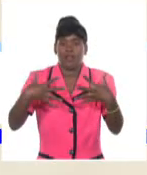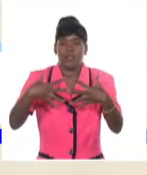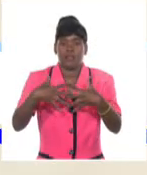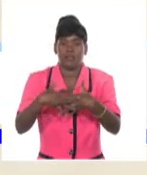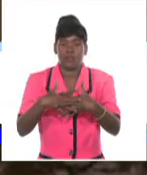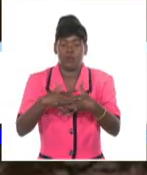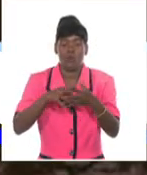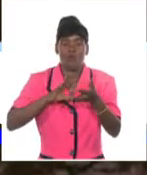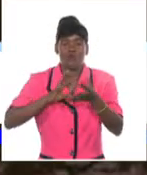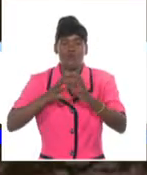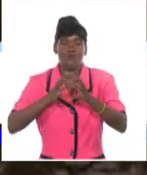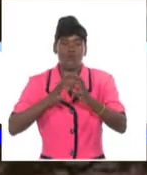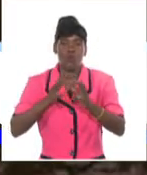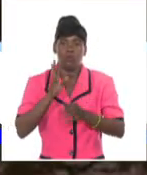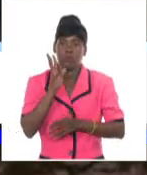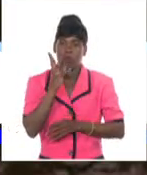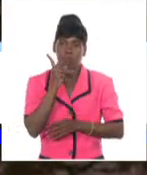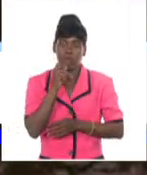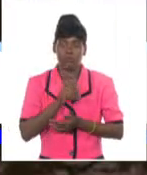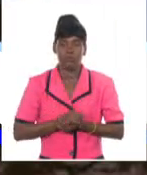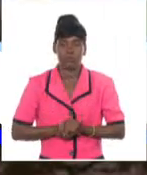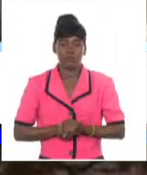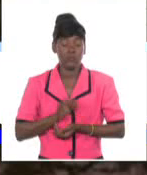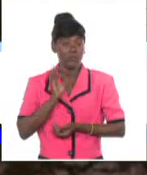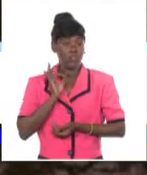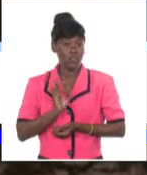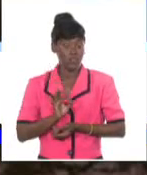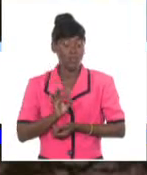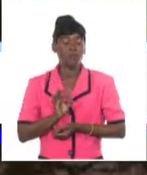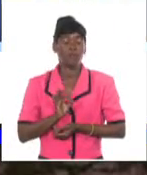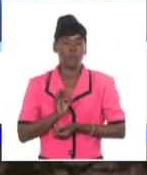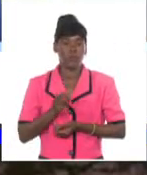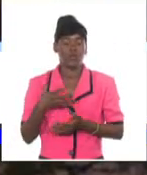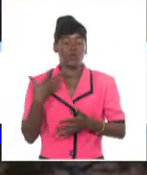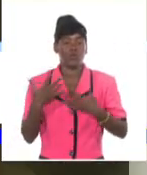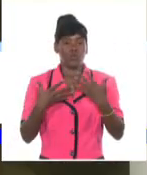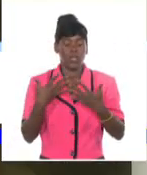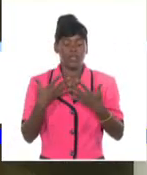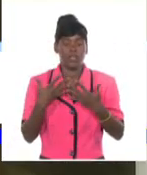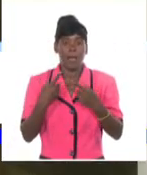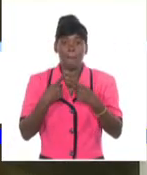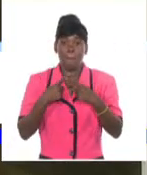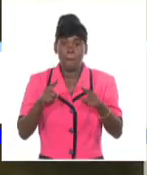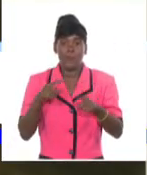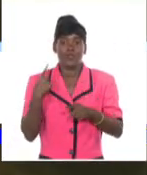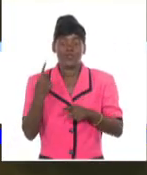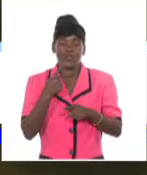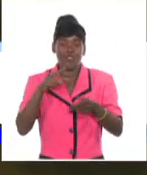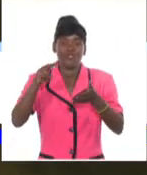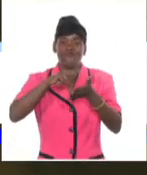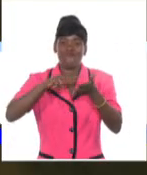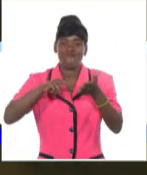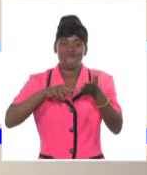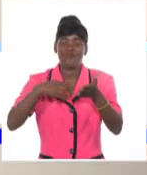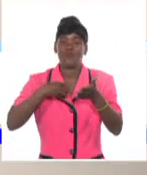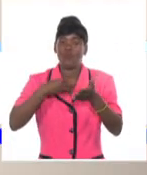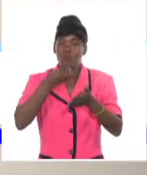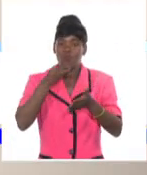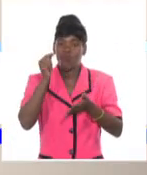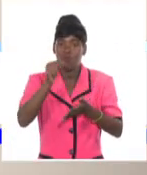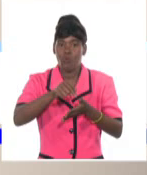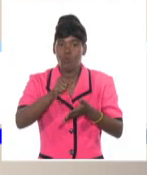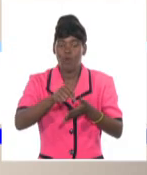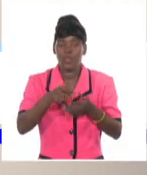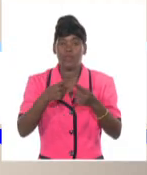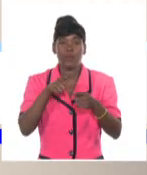gajes cervantinos. Su mítico andar convoca a descubrirla. Mucho hay que hablar de quien desbordó su entrega en Jardín,